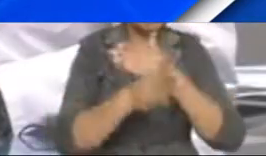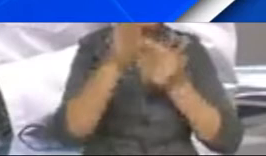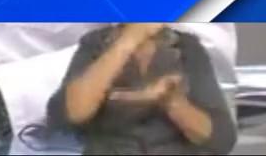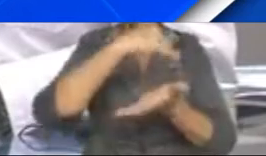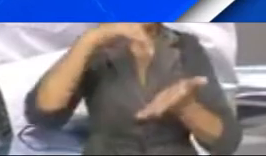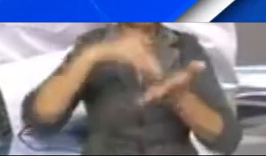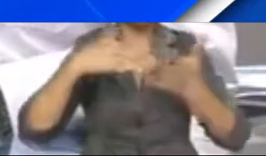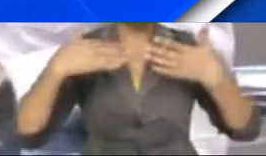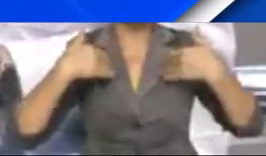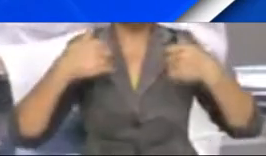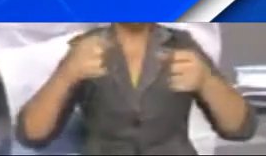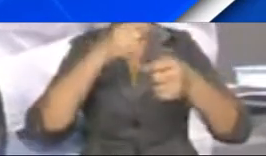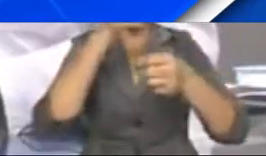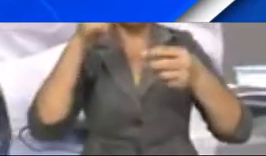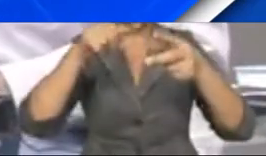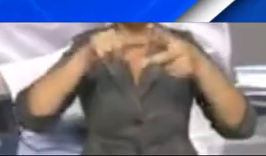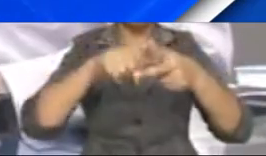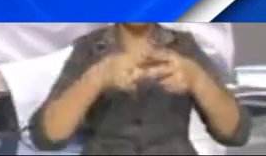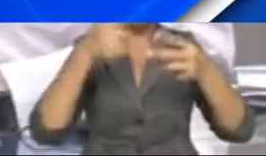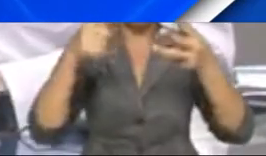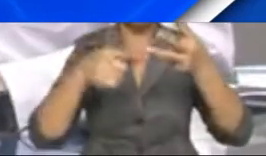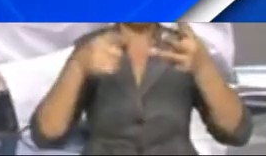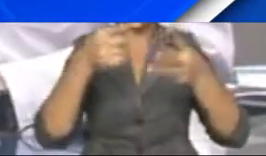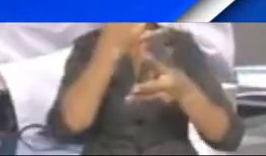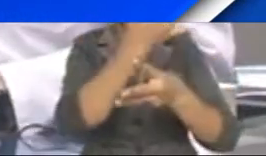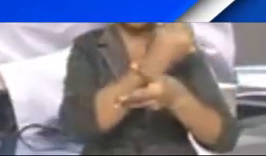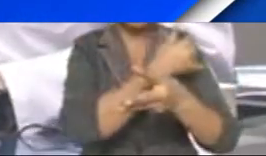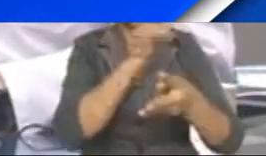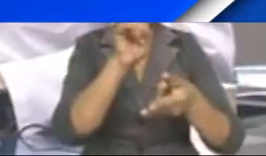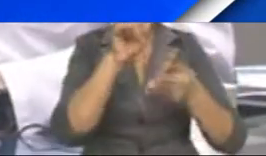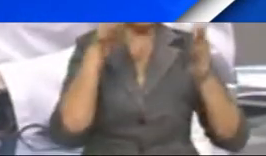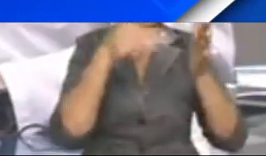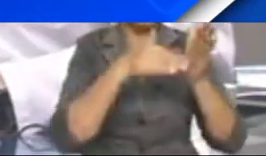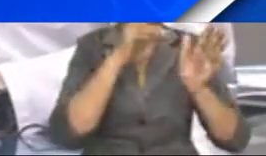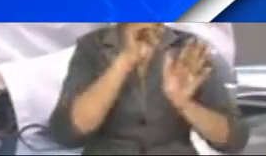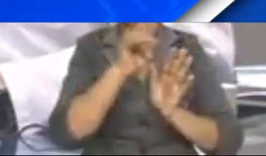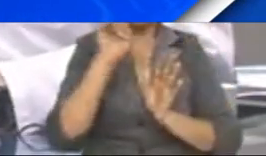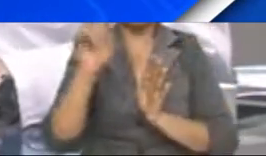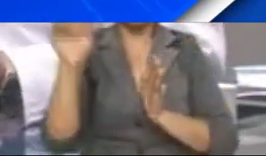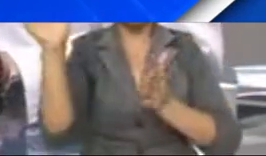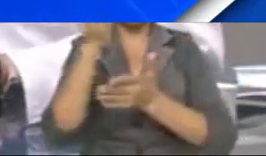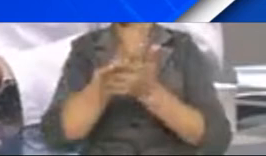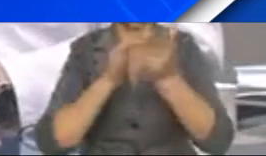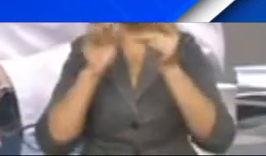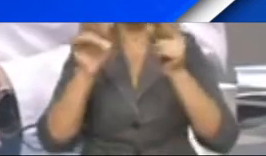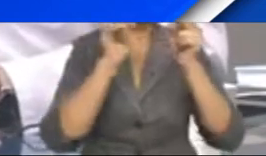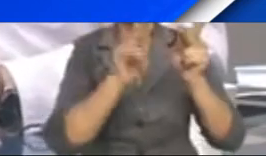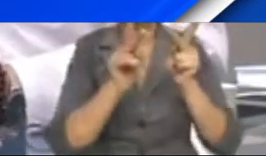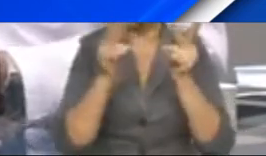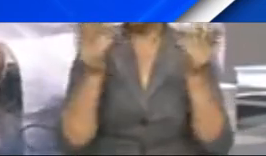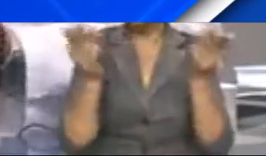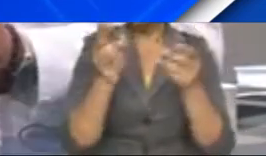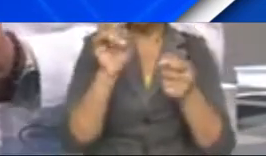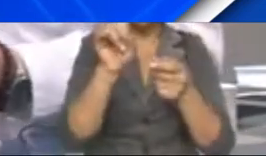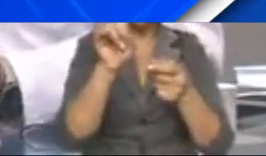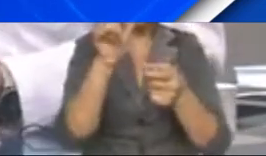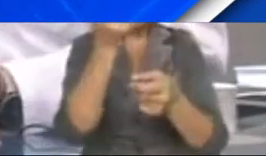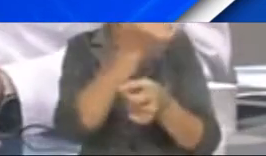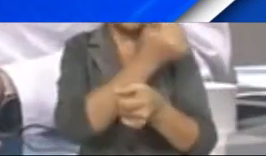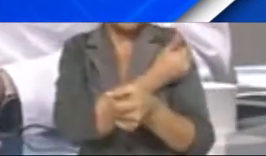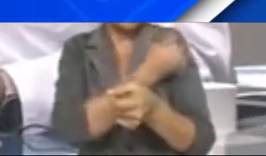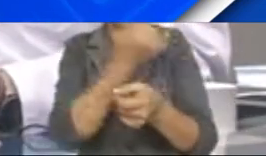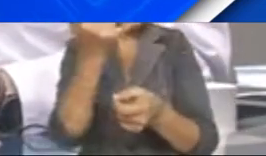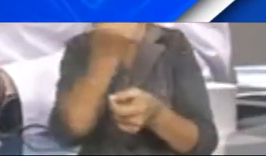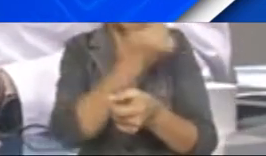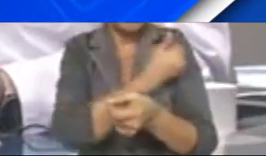salud para iniciar este esquema de vacunación del año 2022. Algunas personas han preguntado si son dos dosis, realmente